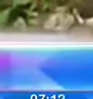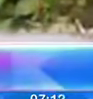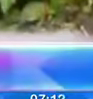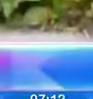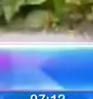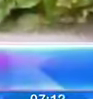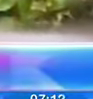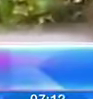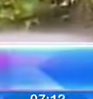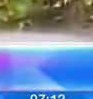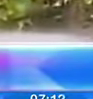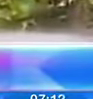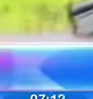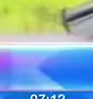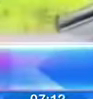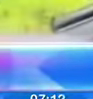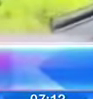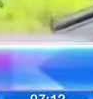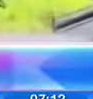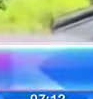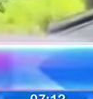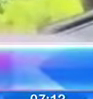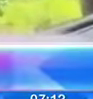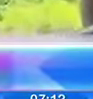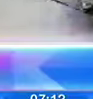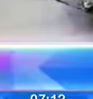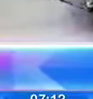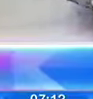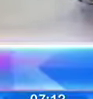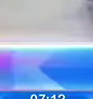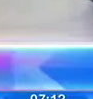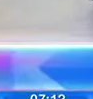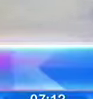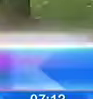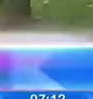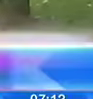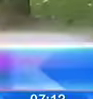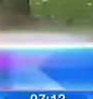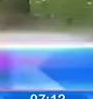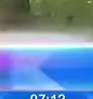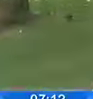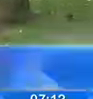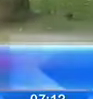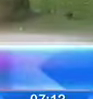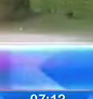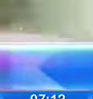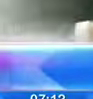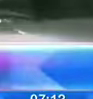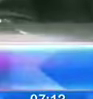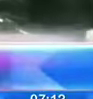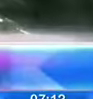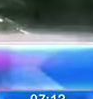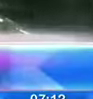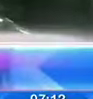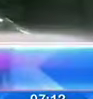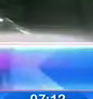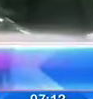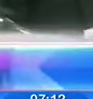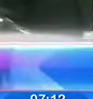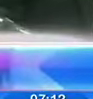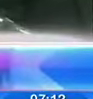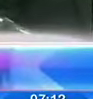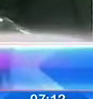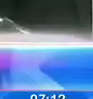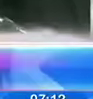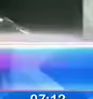más detalles sobre la captura de alias Thierry, quien sería el autor material del secuestro de los periodistas. El Consejo de